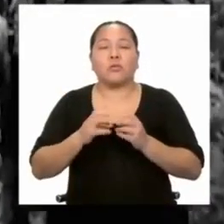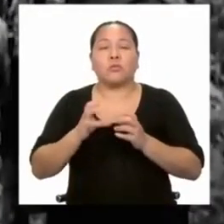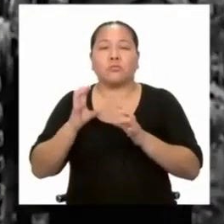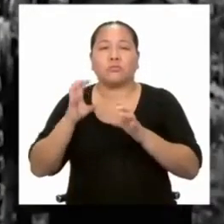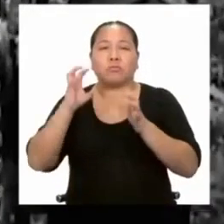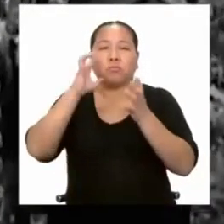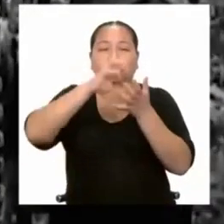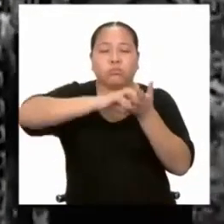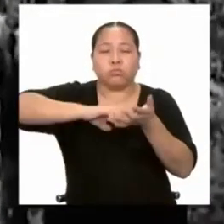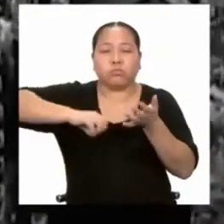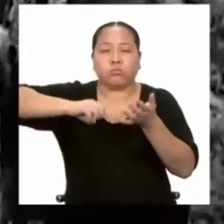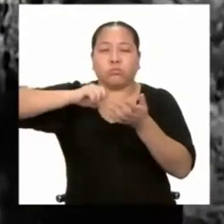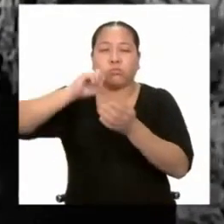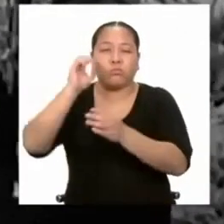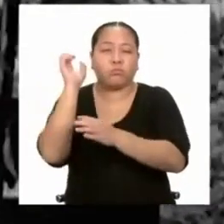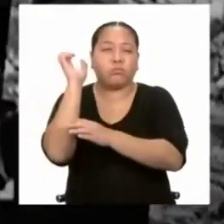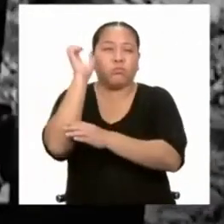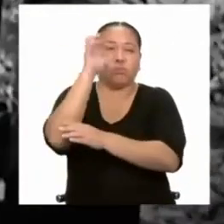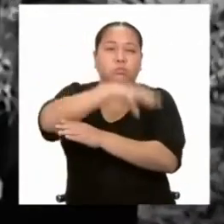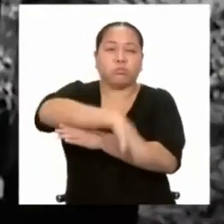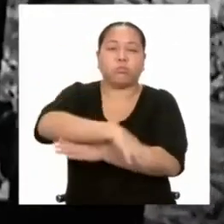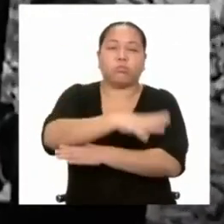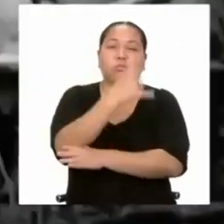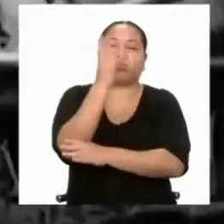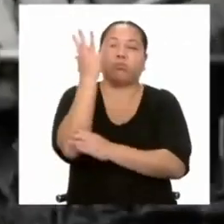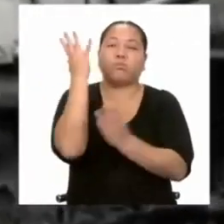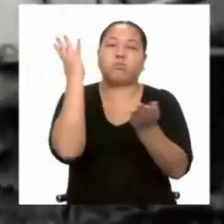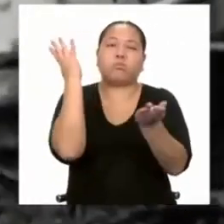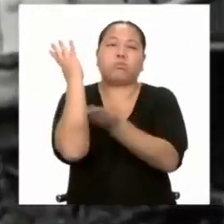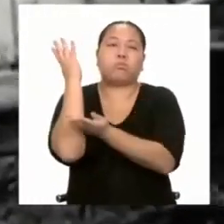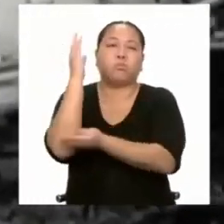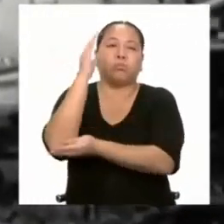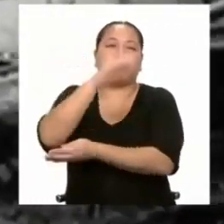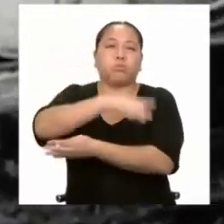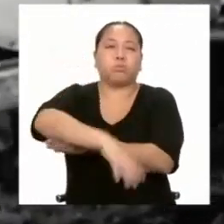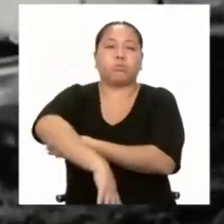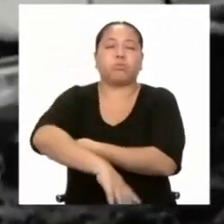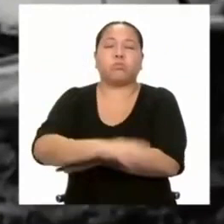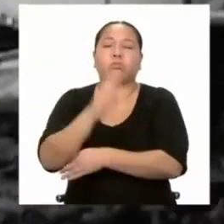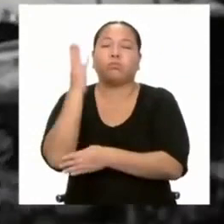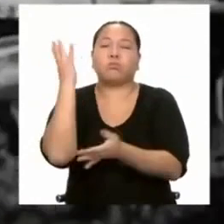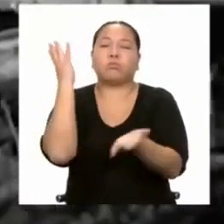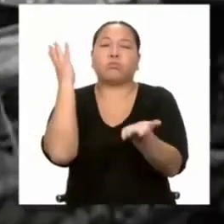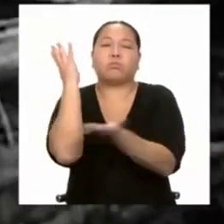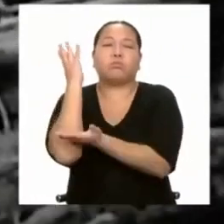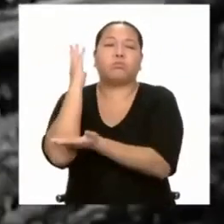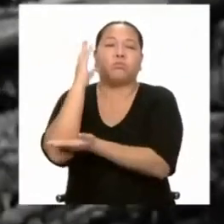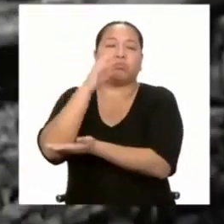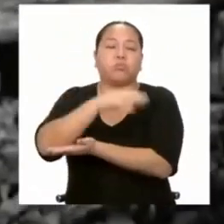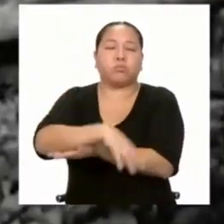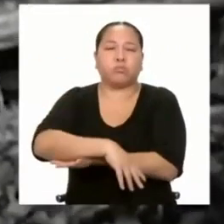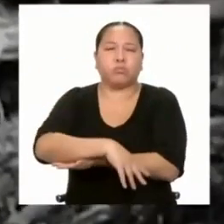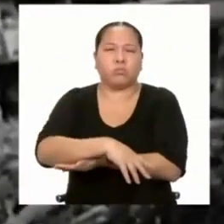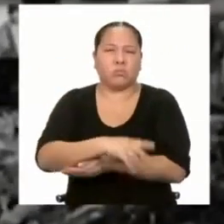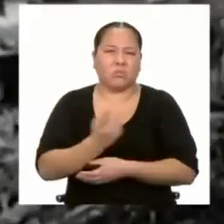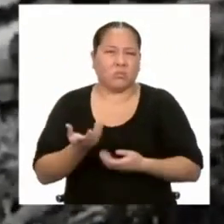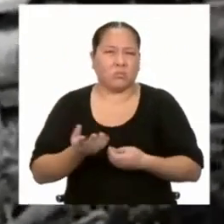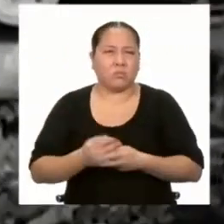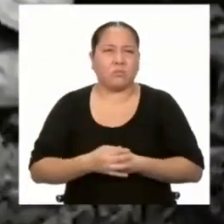todo el bosque para hacer ganadería próspera.